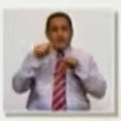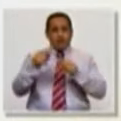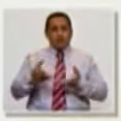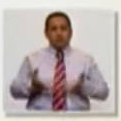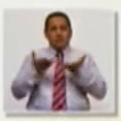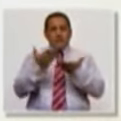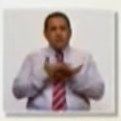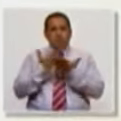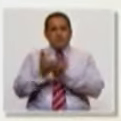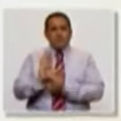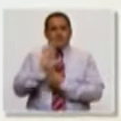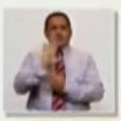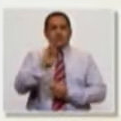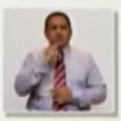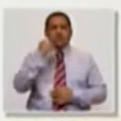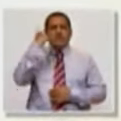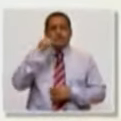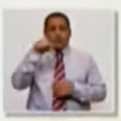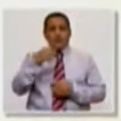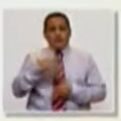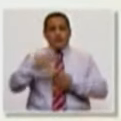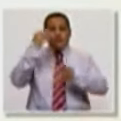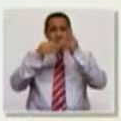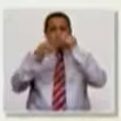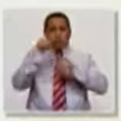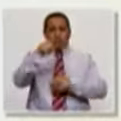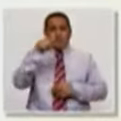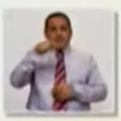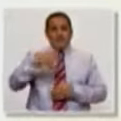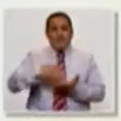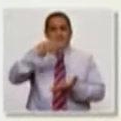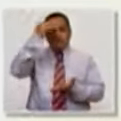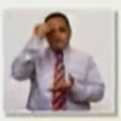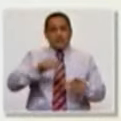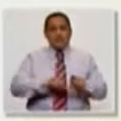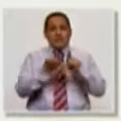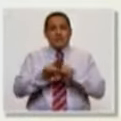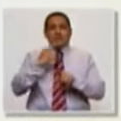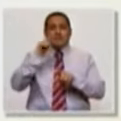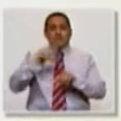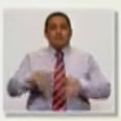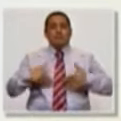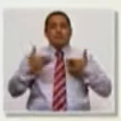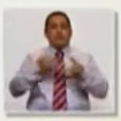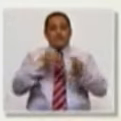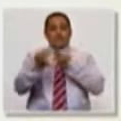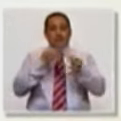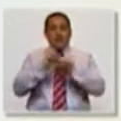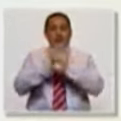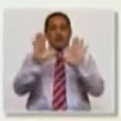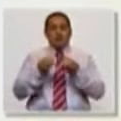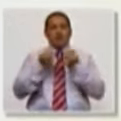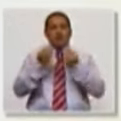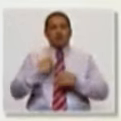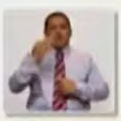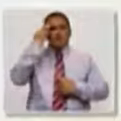eso, acercarle sus derechos porque es información que usted necesita conocer y que además necesita también poder manejar. Cómo saber